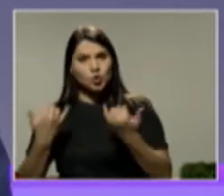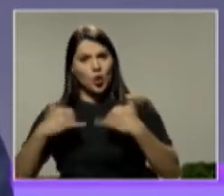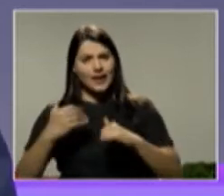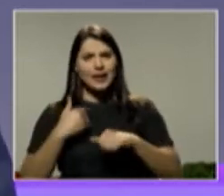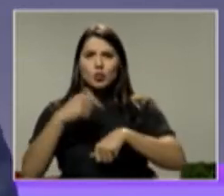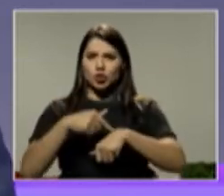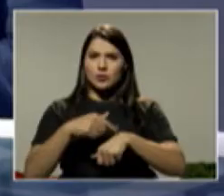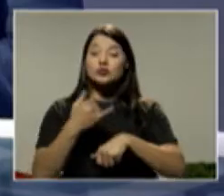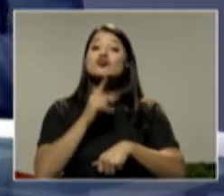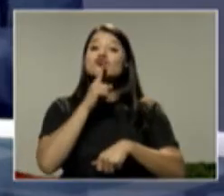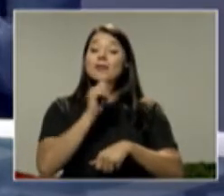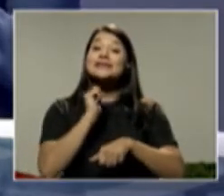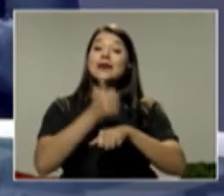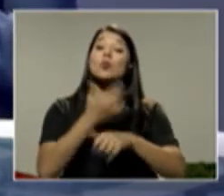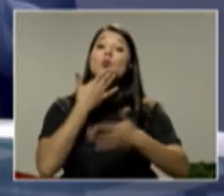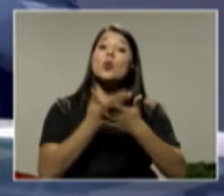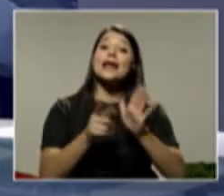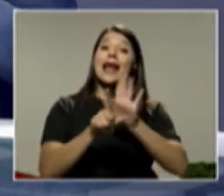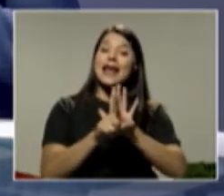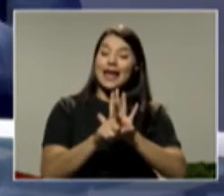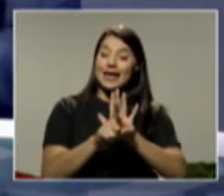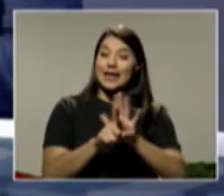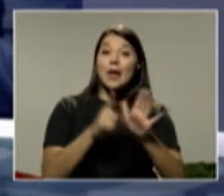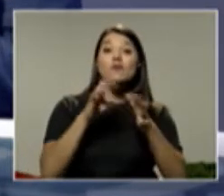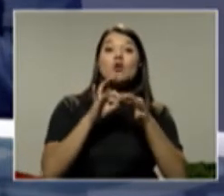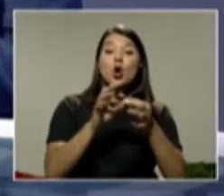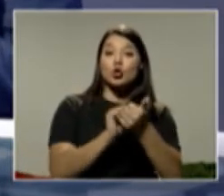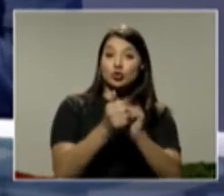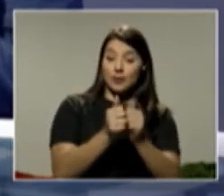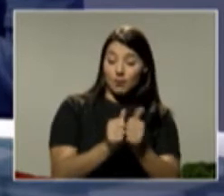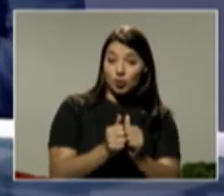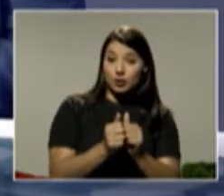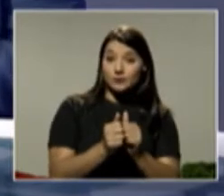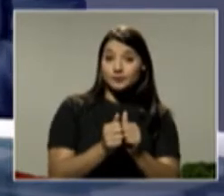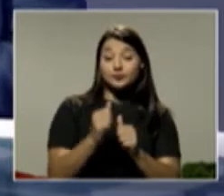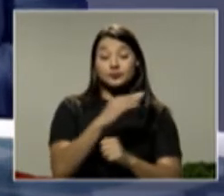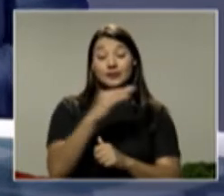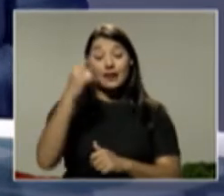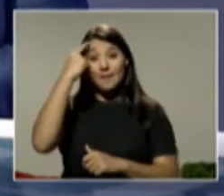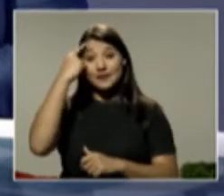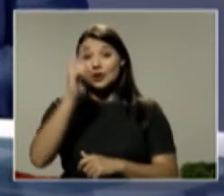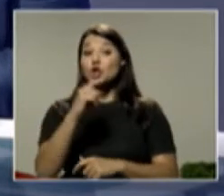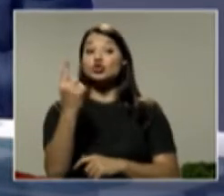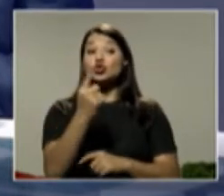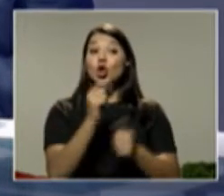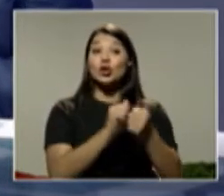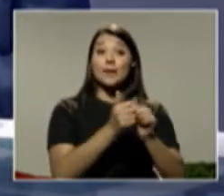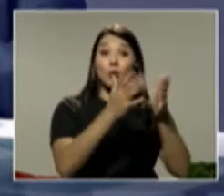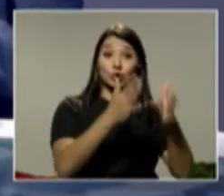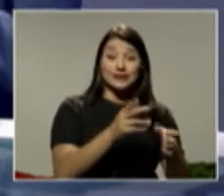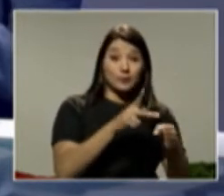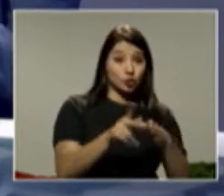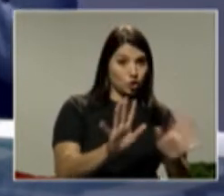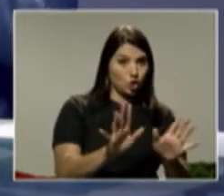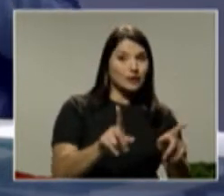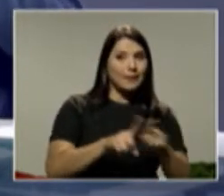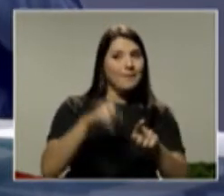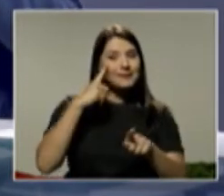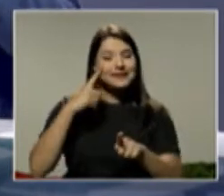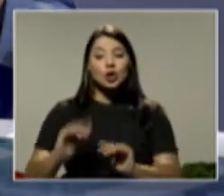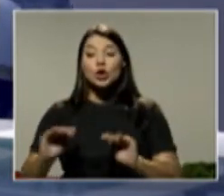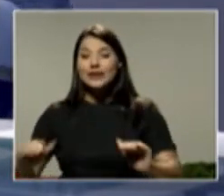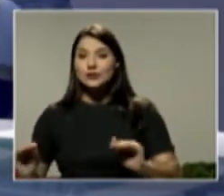una buena política deportiva pensando a mediano y largo plazo, pensando no solo en el alto rendimiento, sino en los niños, en los jóvenes